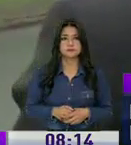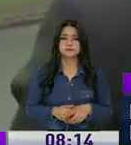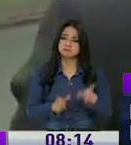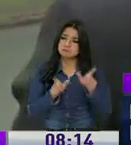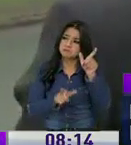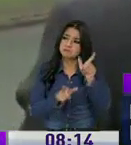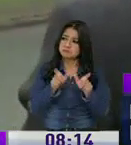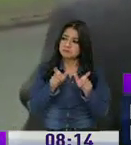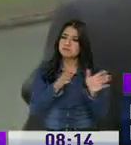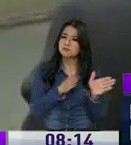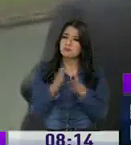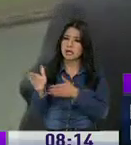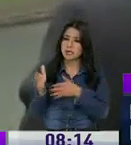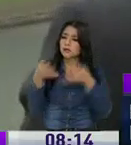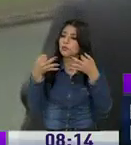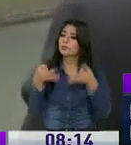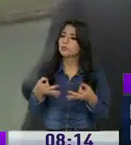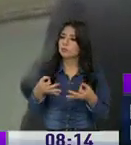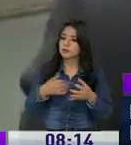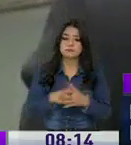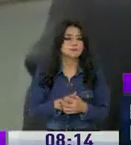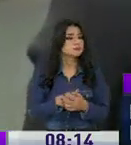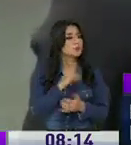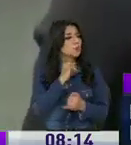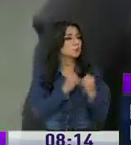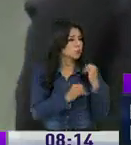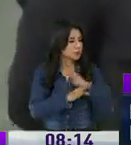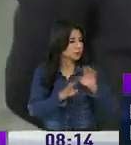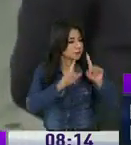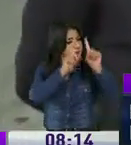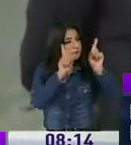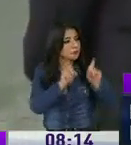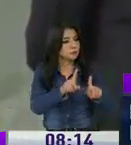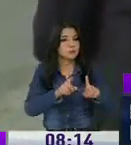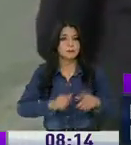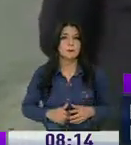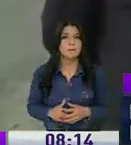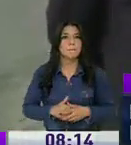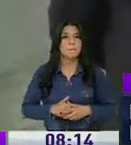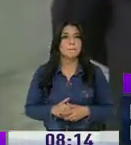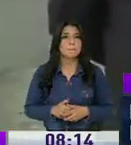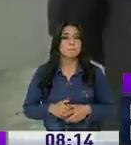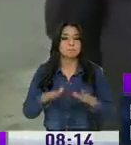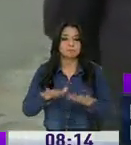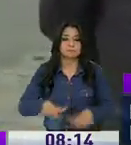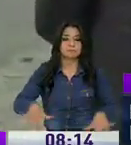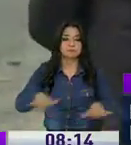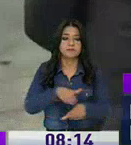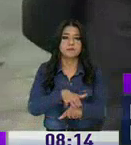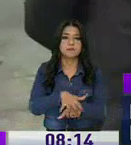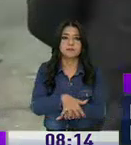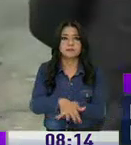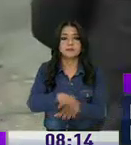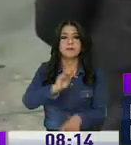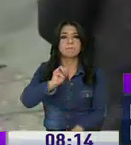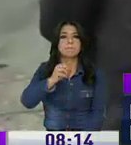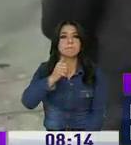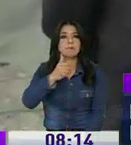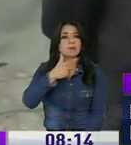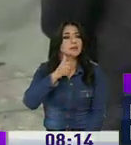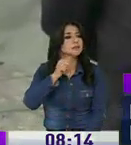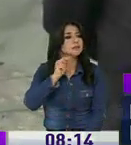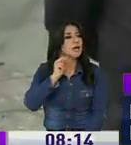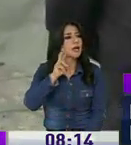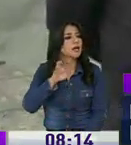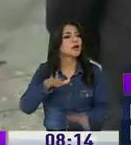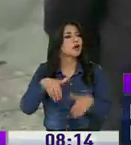ciudadanía, cumplir con el plan de repavimentación. Solo una cosa final, más ingeniero, en cuanto al sector del río Machangara en la Recoleta, ¿cómo avanzan los